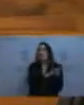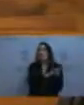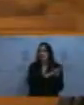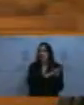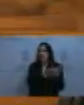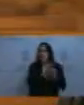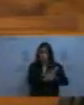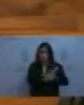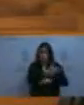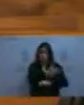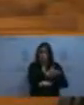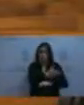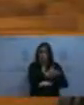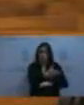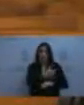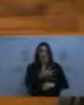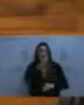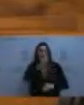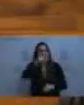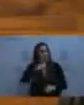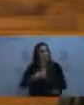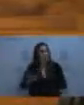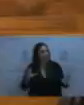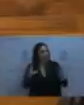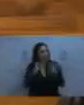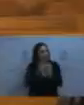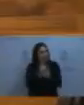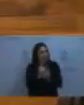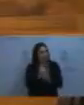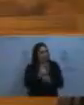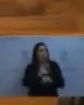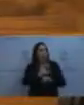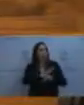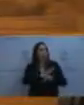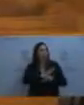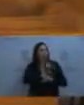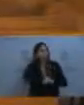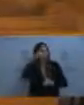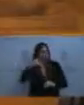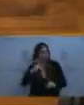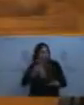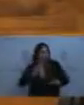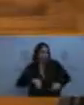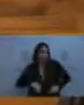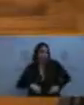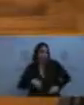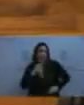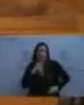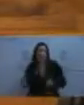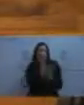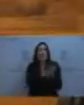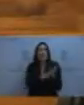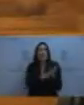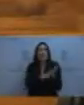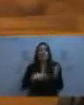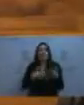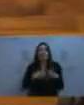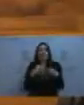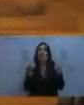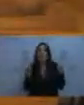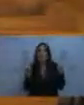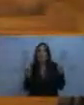propia consejería, que además aquí se ocultaron, el señor consejero presidente me mintió, donde hay unos informes de función pública que no